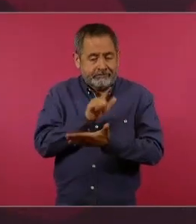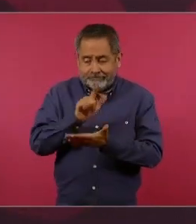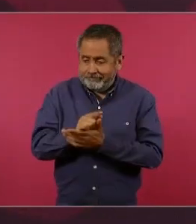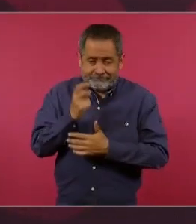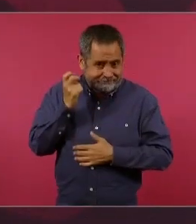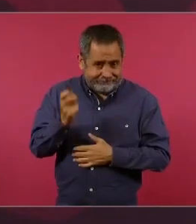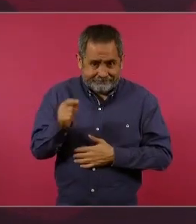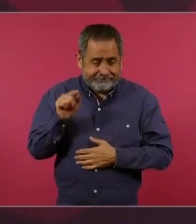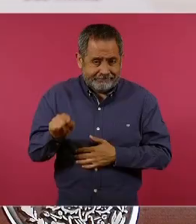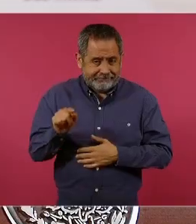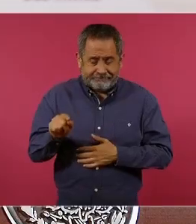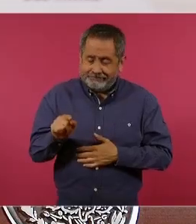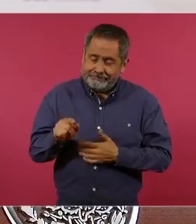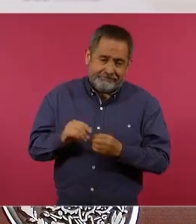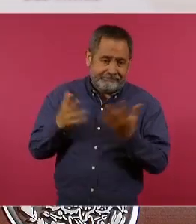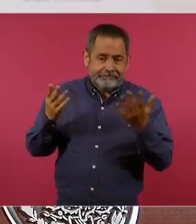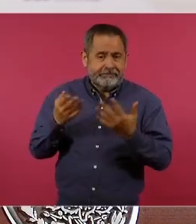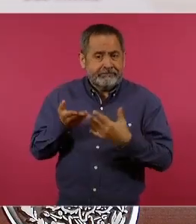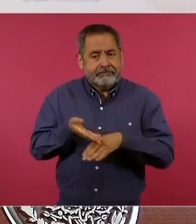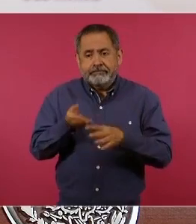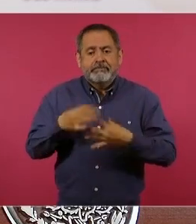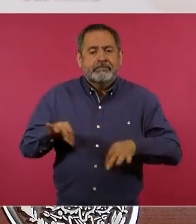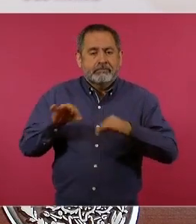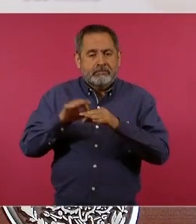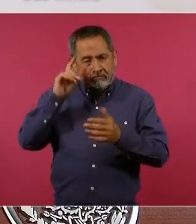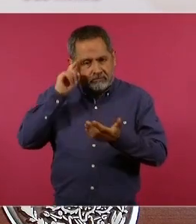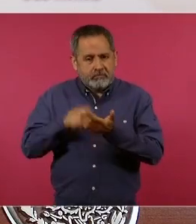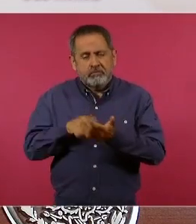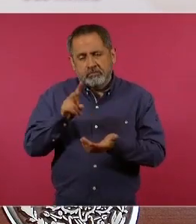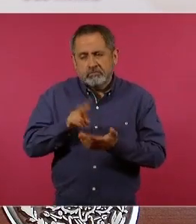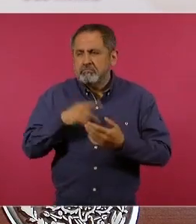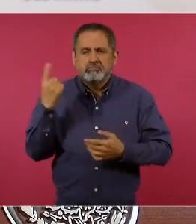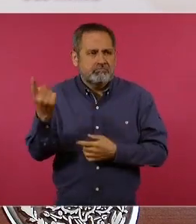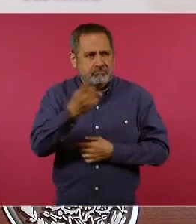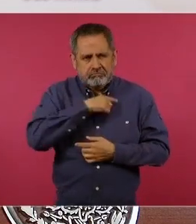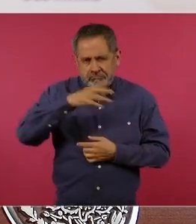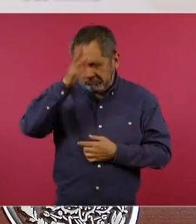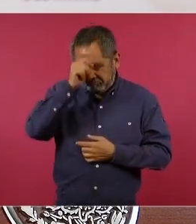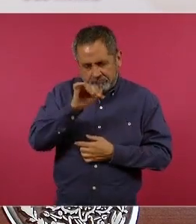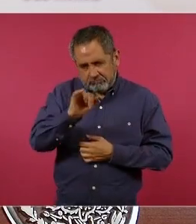es… también importante, yo creo que también va a haber consenso,